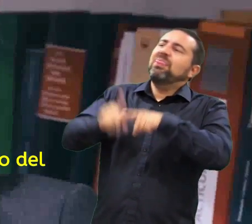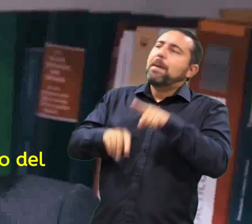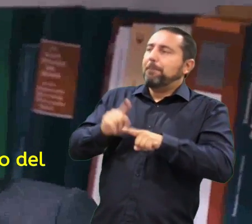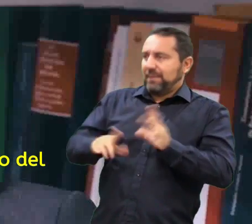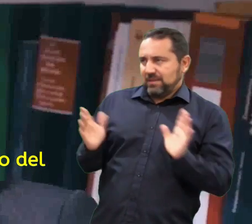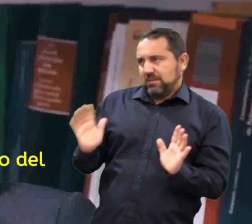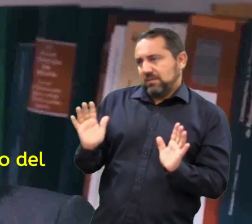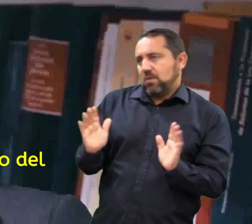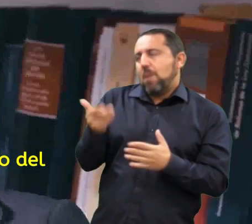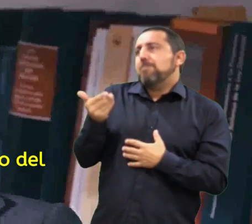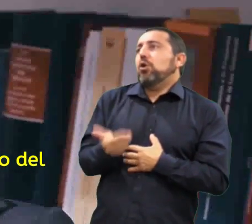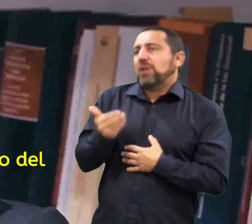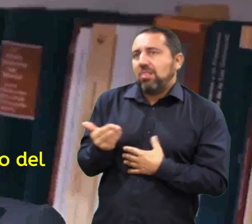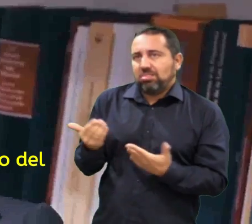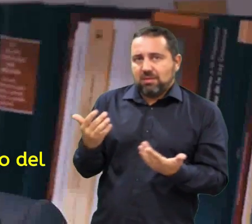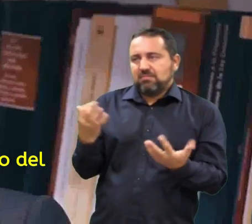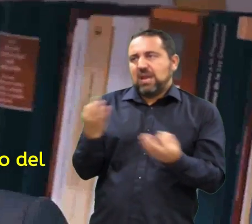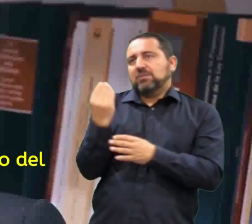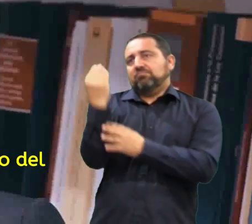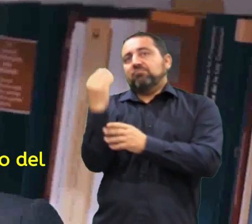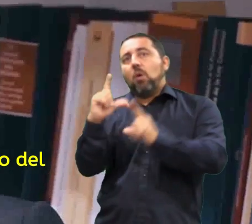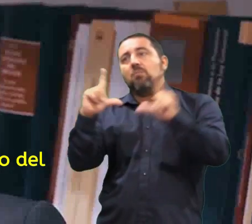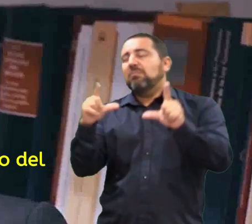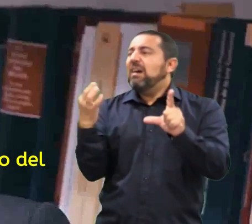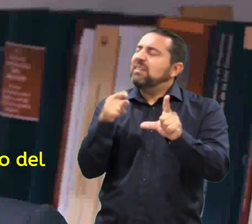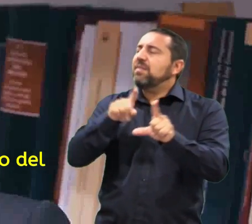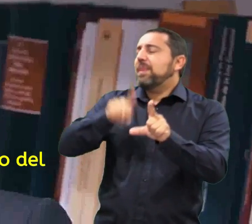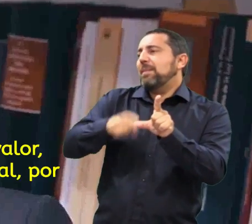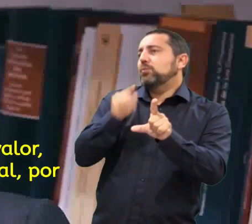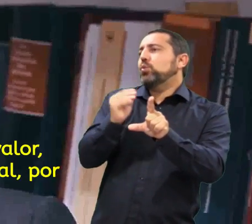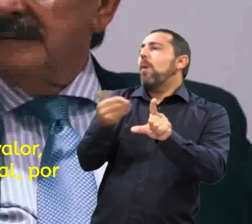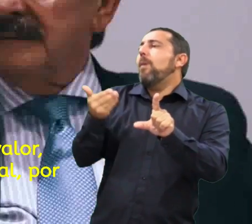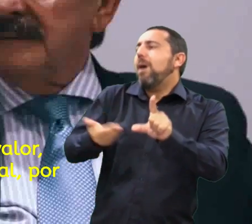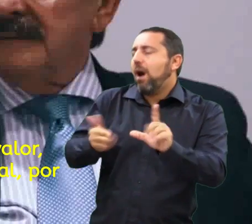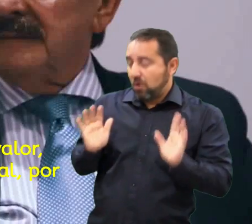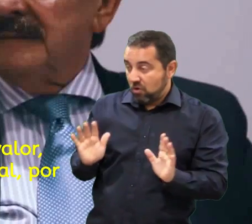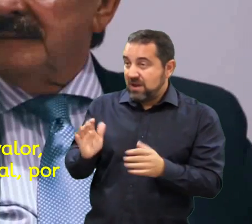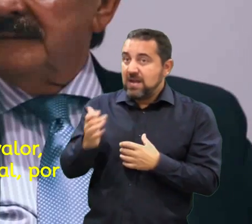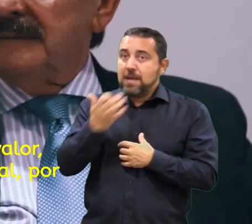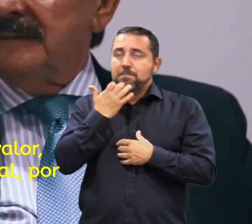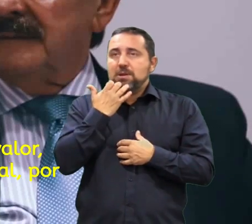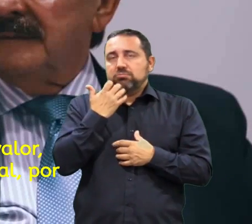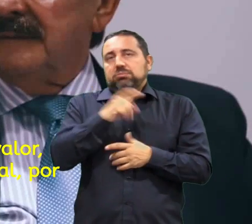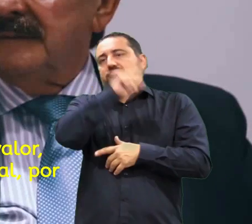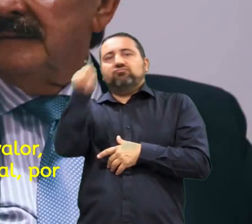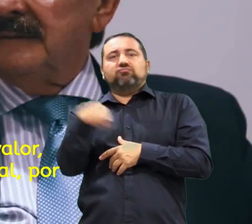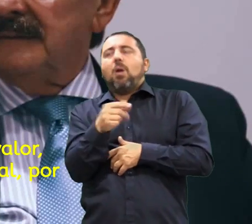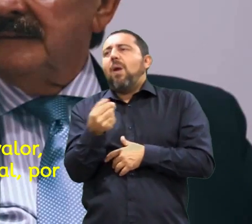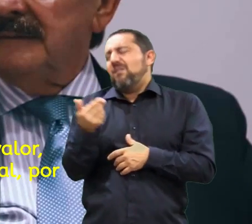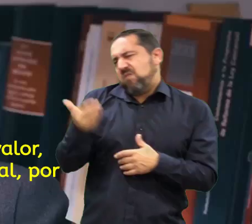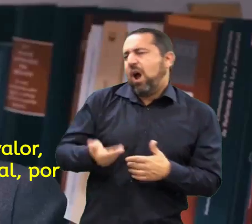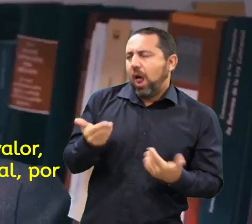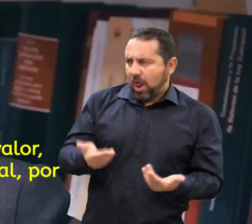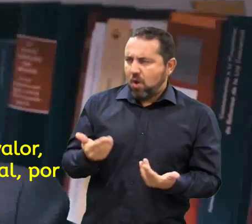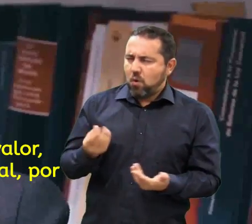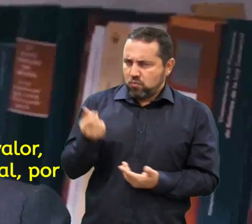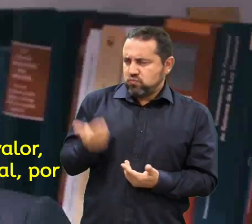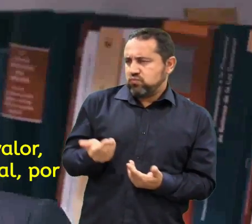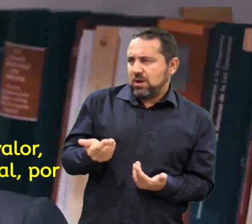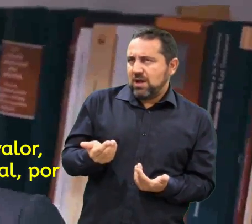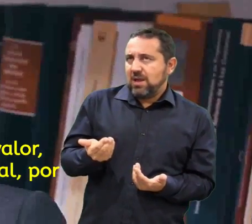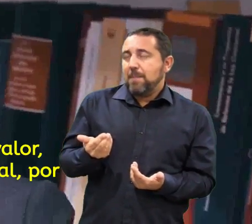todo depende, como es obvio, del valor, del valor e importancia de la obra. Pero yo, siempre que la obra tenga un